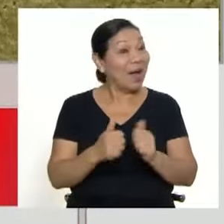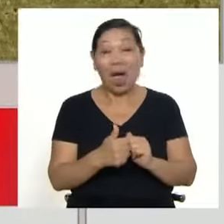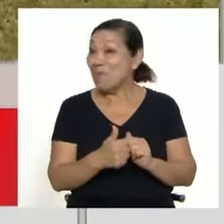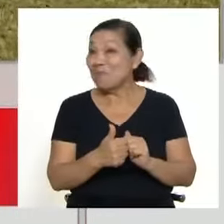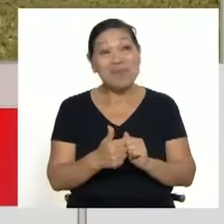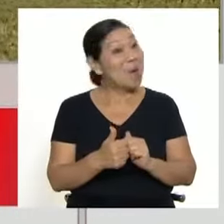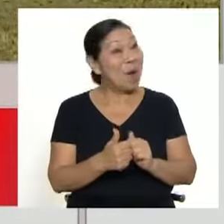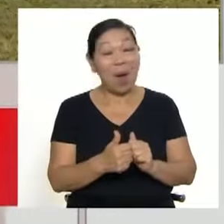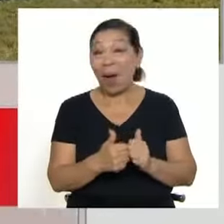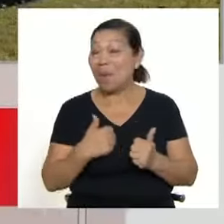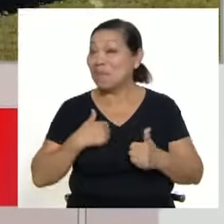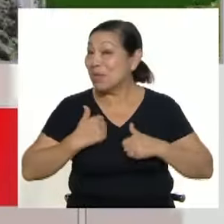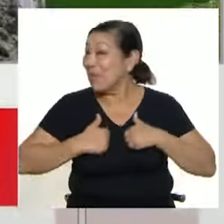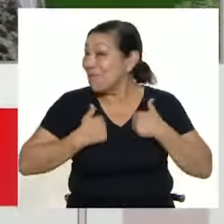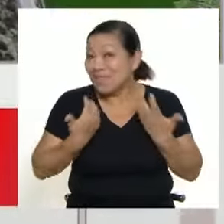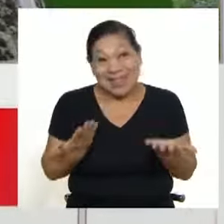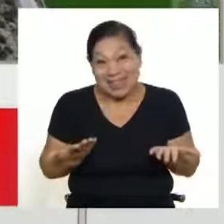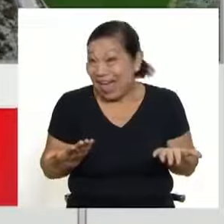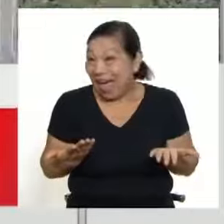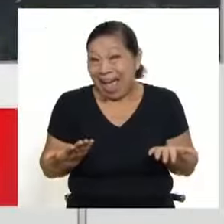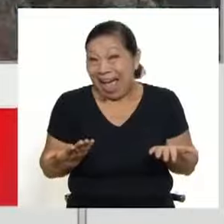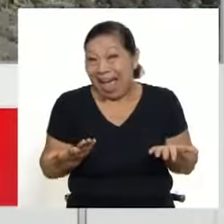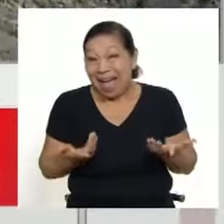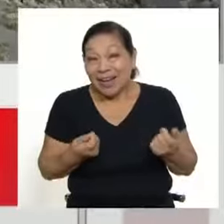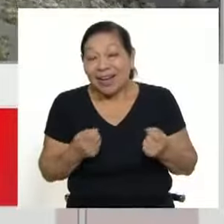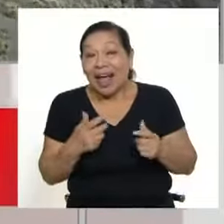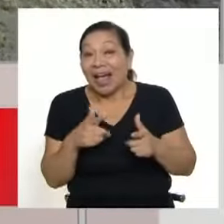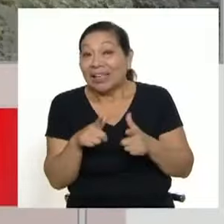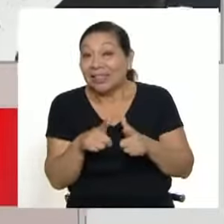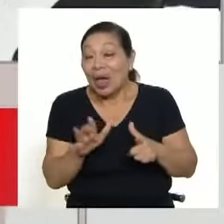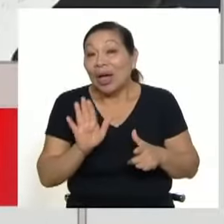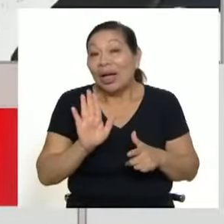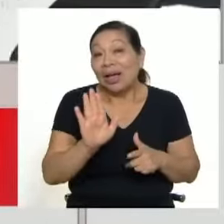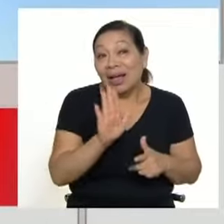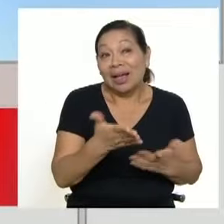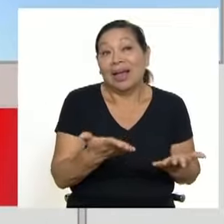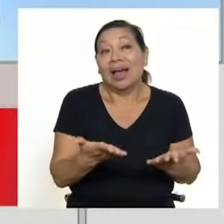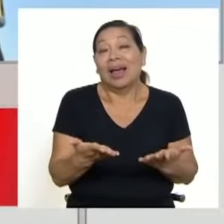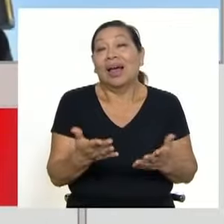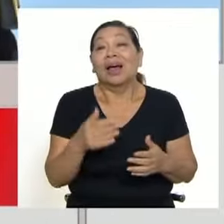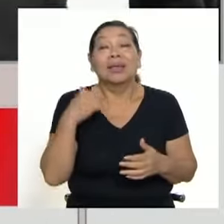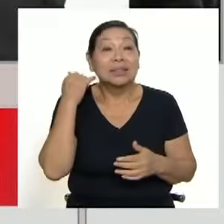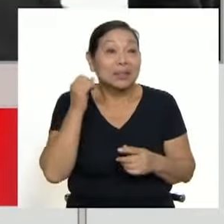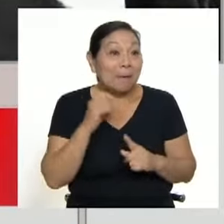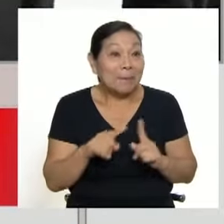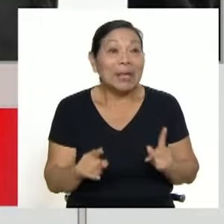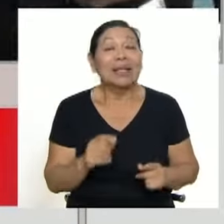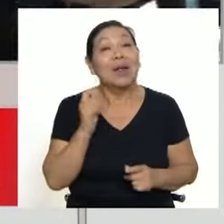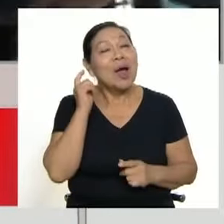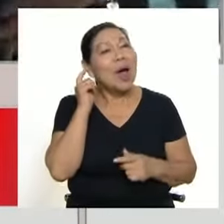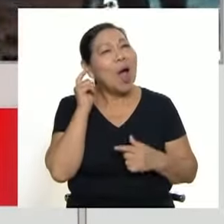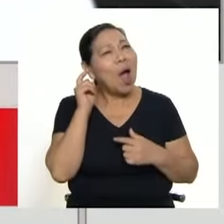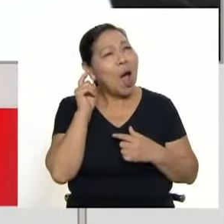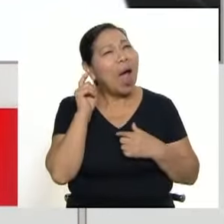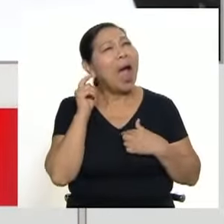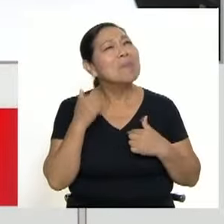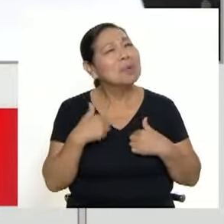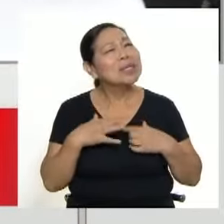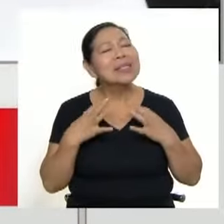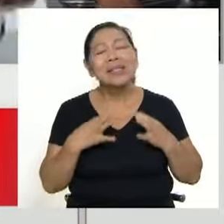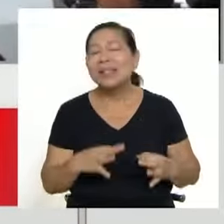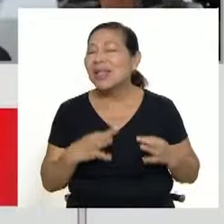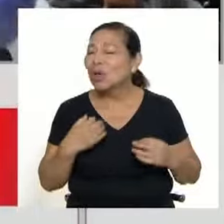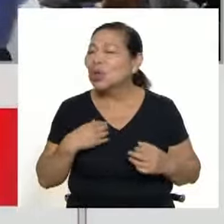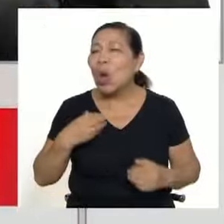total. Tuvimos que acostumbrarnos a manejar el lenguaje también para hacer este tipo de documentales. Pero a mí me gustó siempre viajar